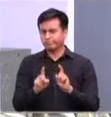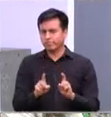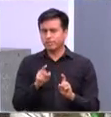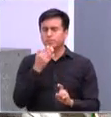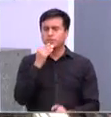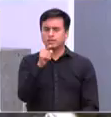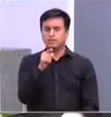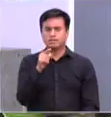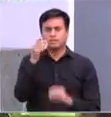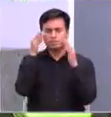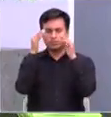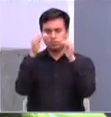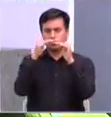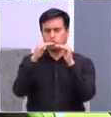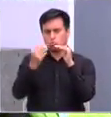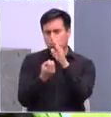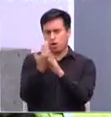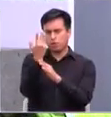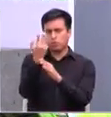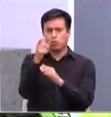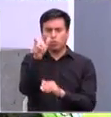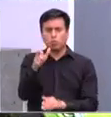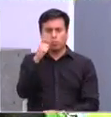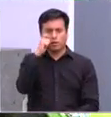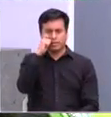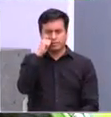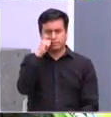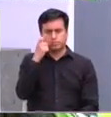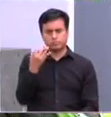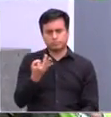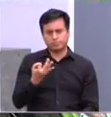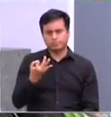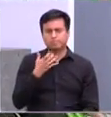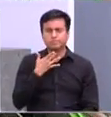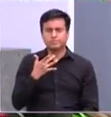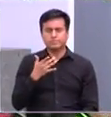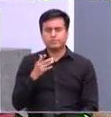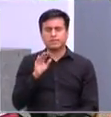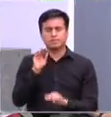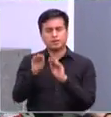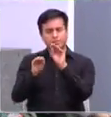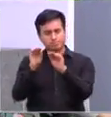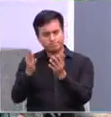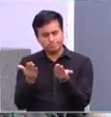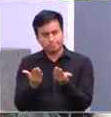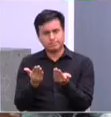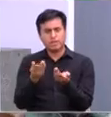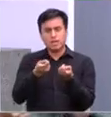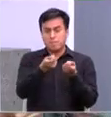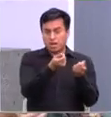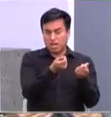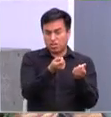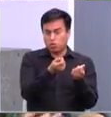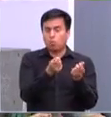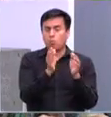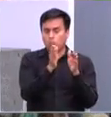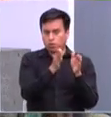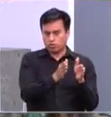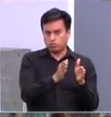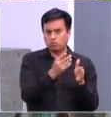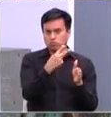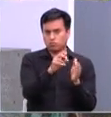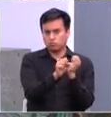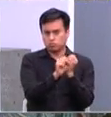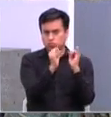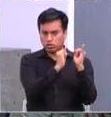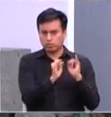la dimensión de un nuevo humanismo que está llamado a colocar el mercado en el puesto y en la función